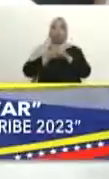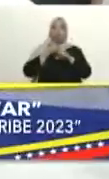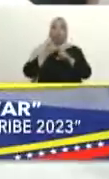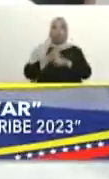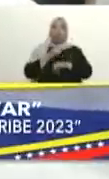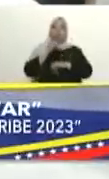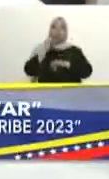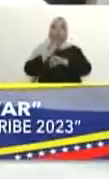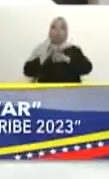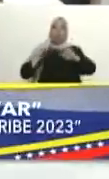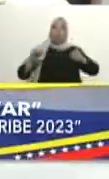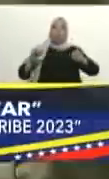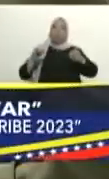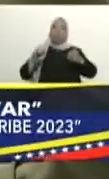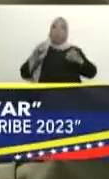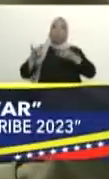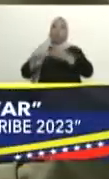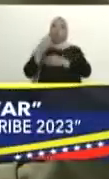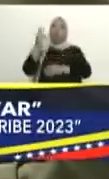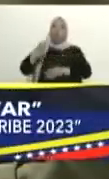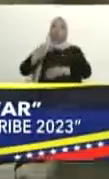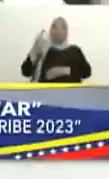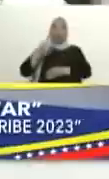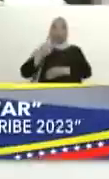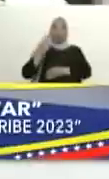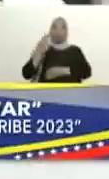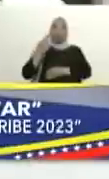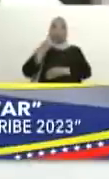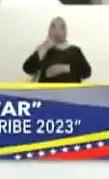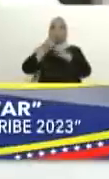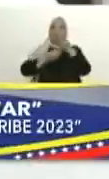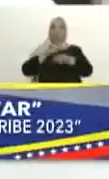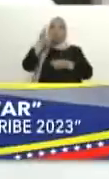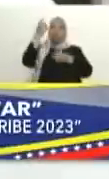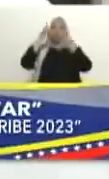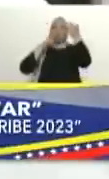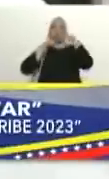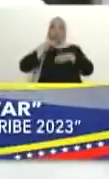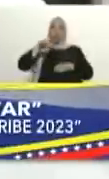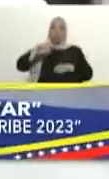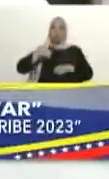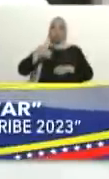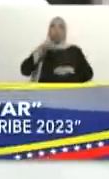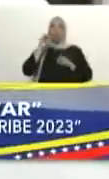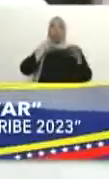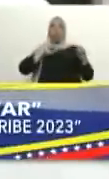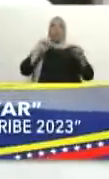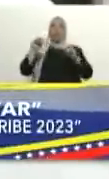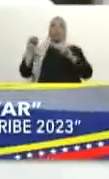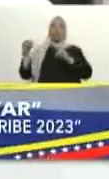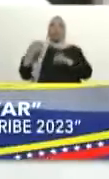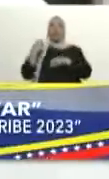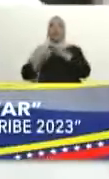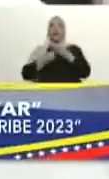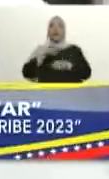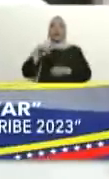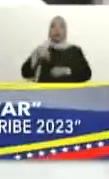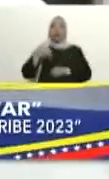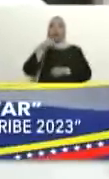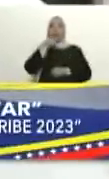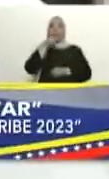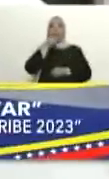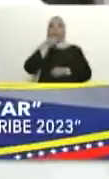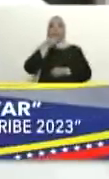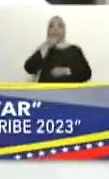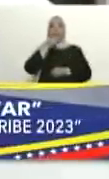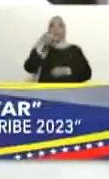Independencia o nada, leales siempre. Traidores nunca. Soy bicentenario. Mi comandante en jefe, solicito su autorización para recibir